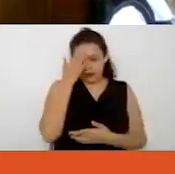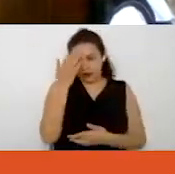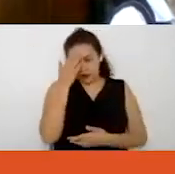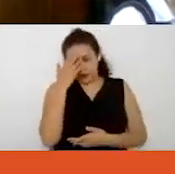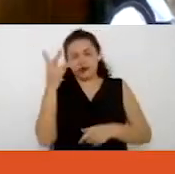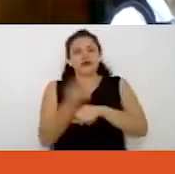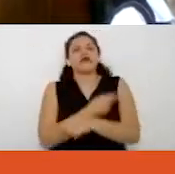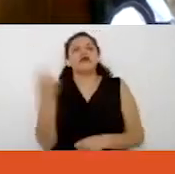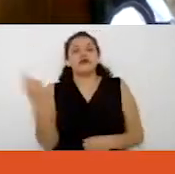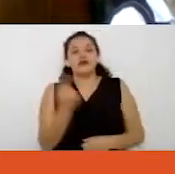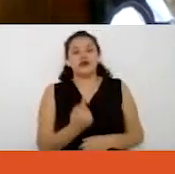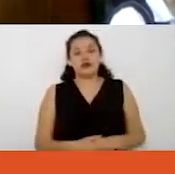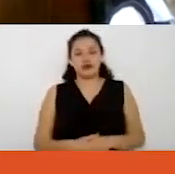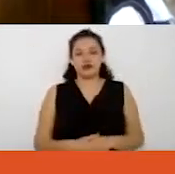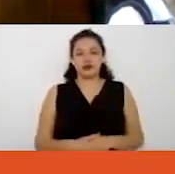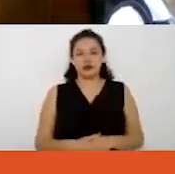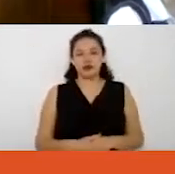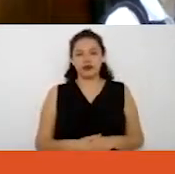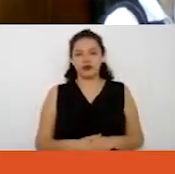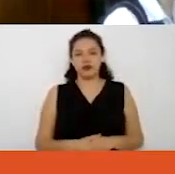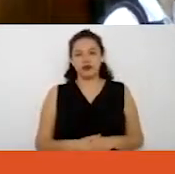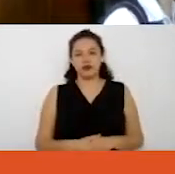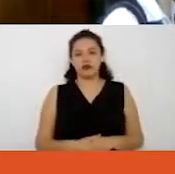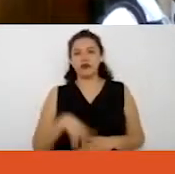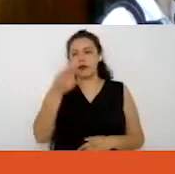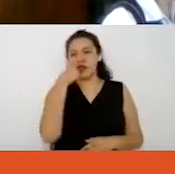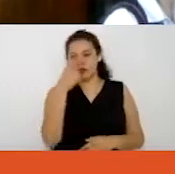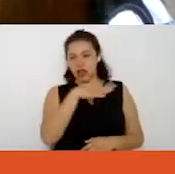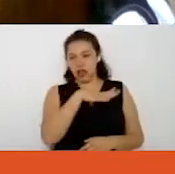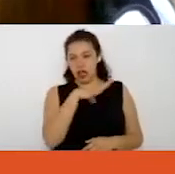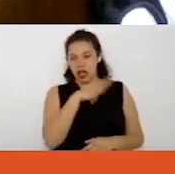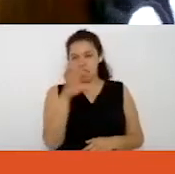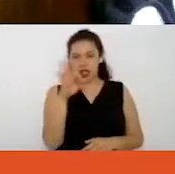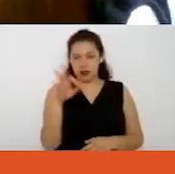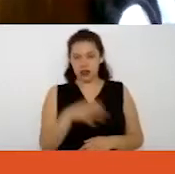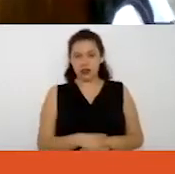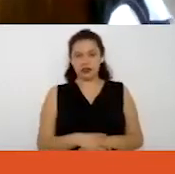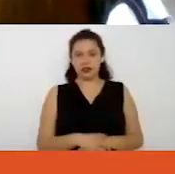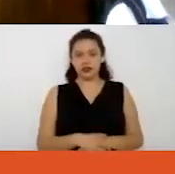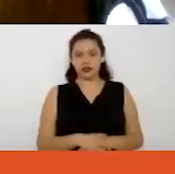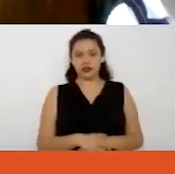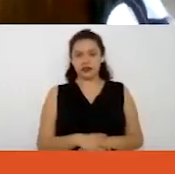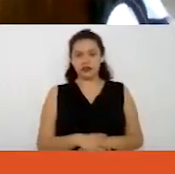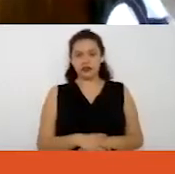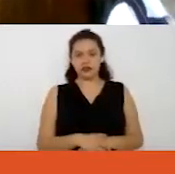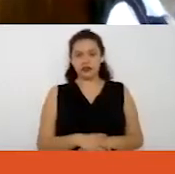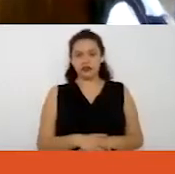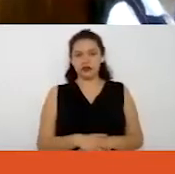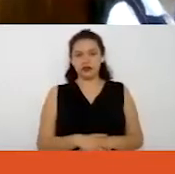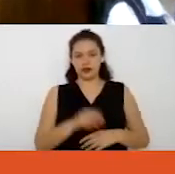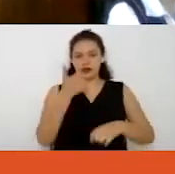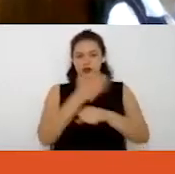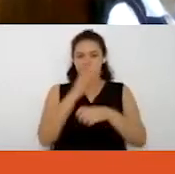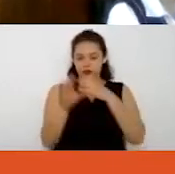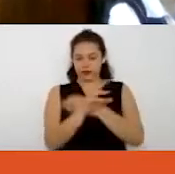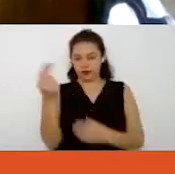pasó, Ok, preguntarle si toma medicamentos, bien. necesita de algo Esa más. parte que nos